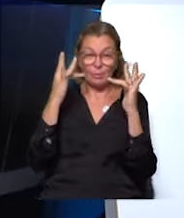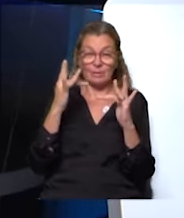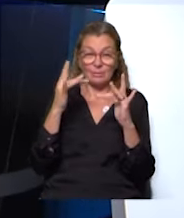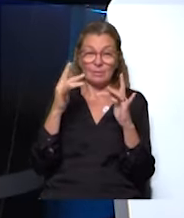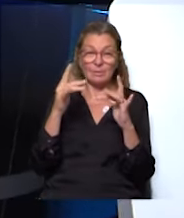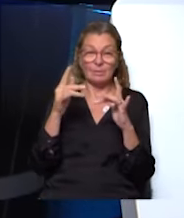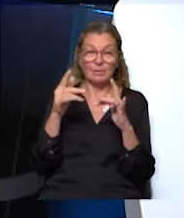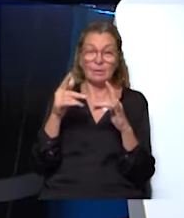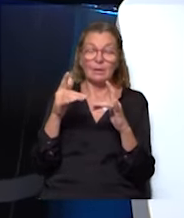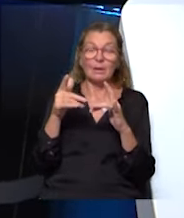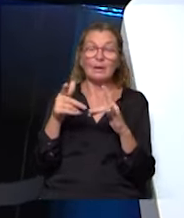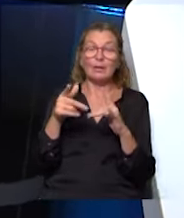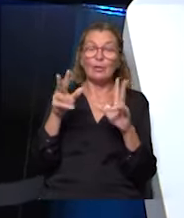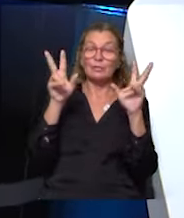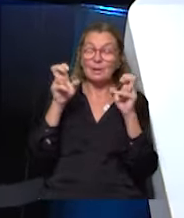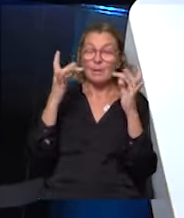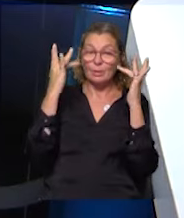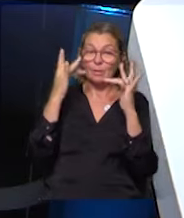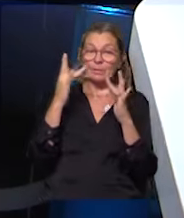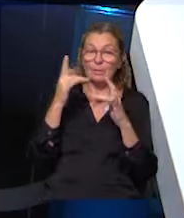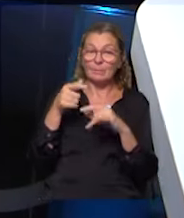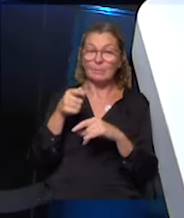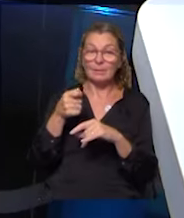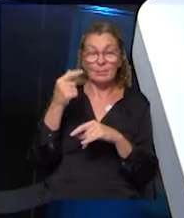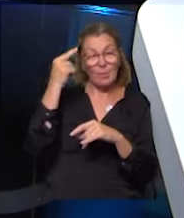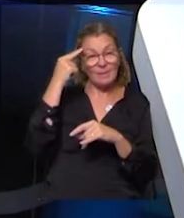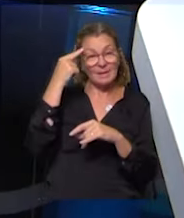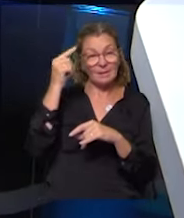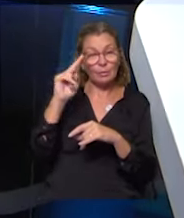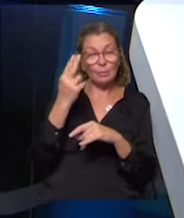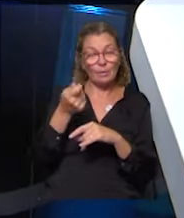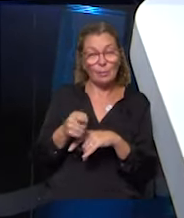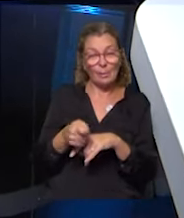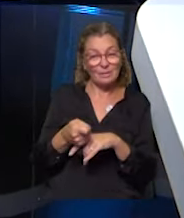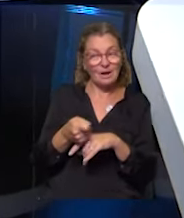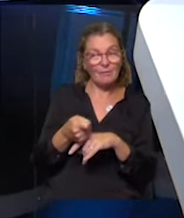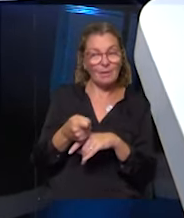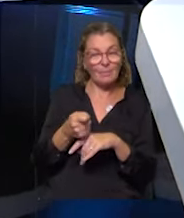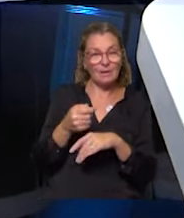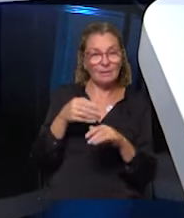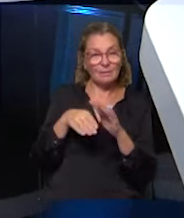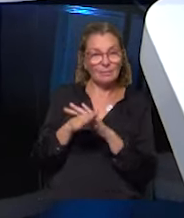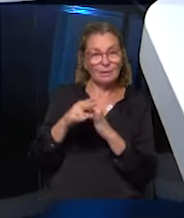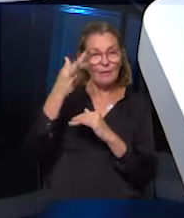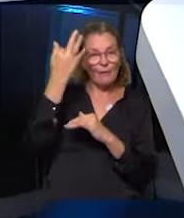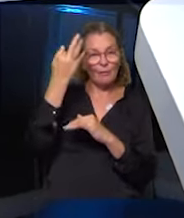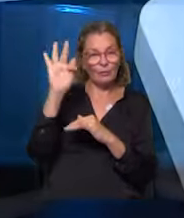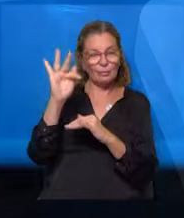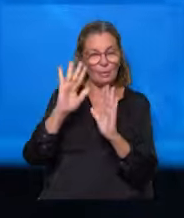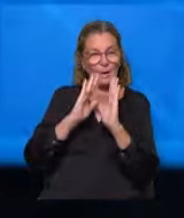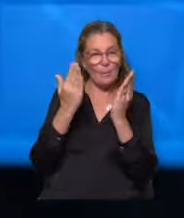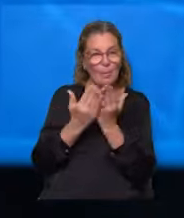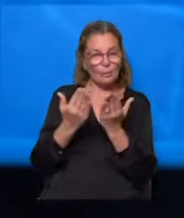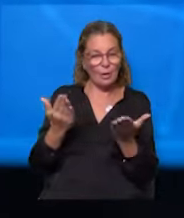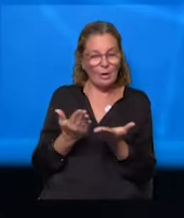seguimos pensando que la educación es la llave para que los chiquilines y las chiquilinas tengan futuro sobre todo en el mundo